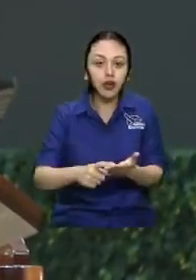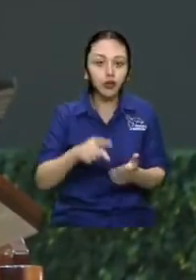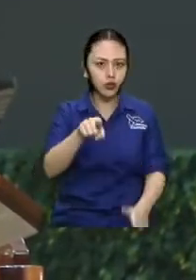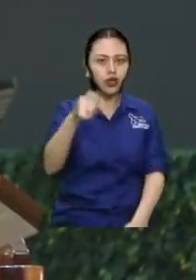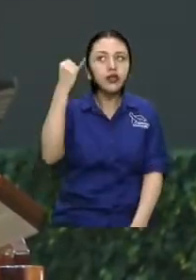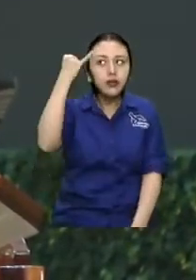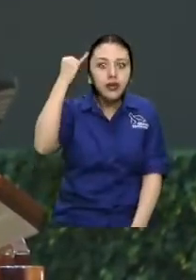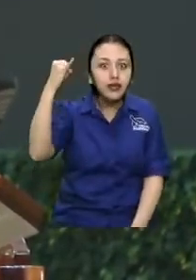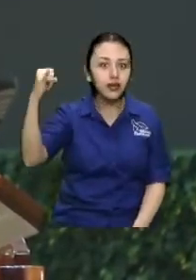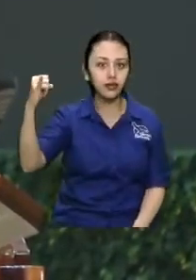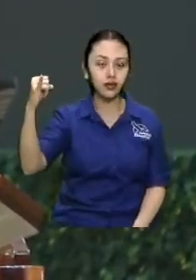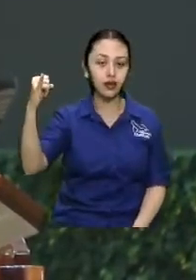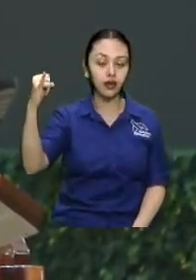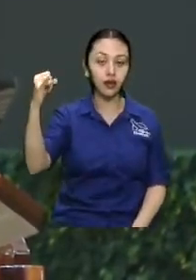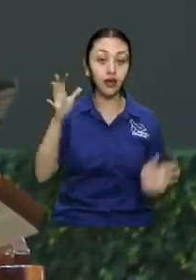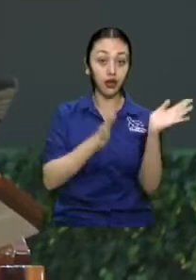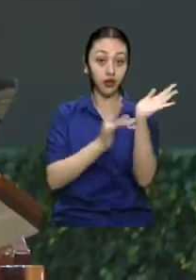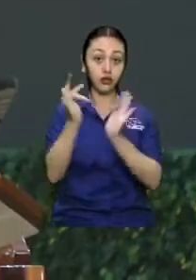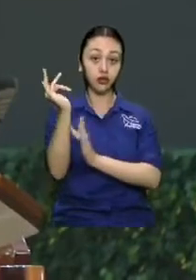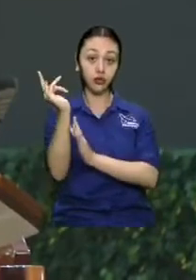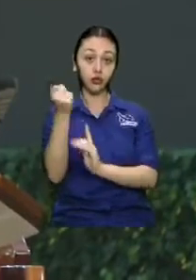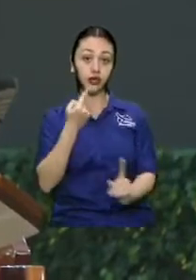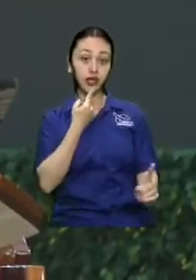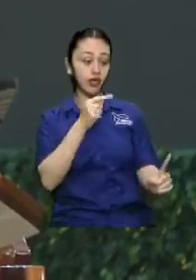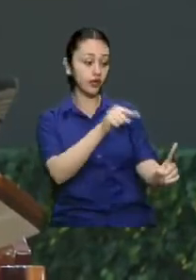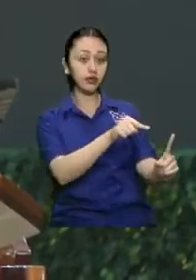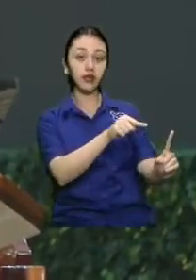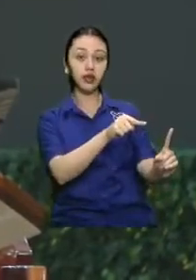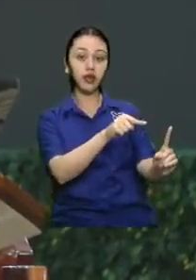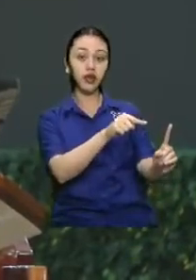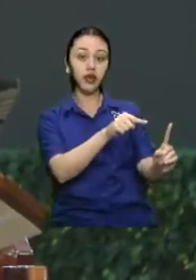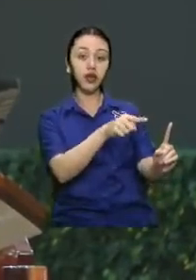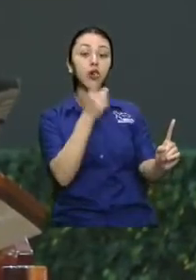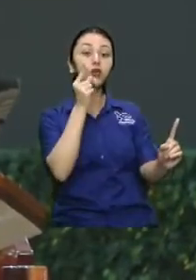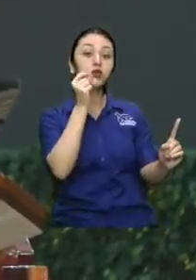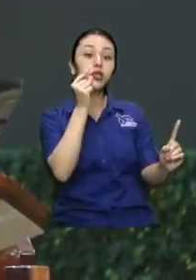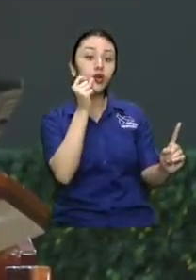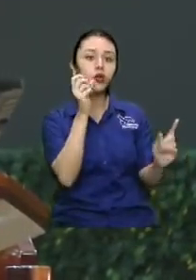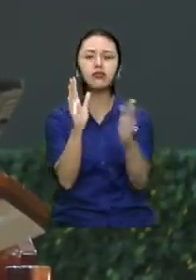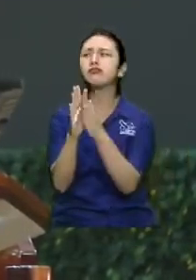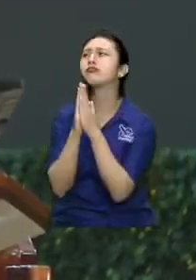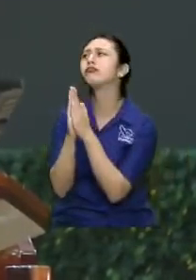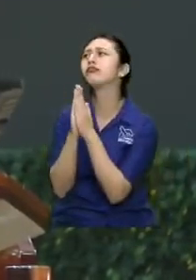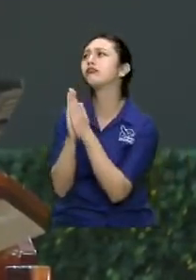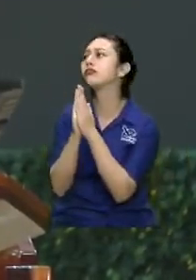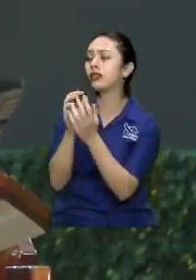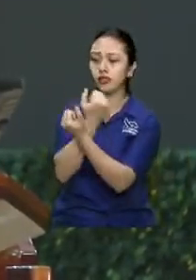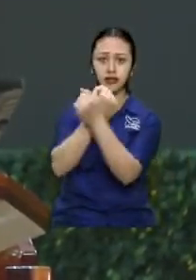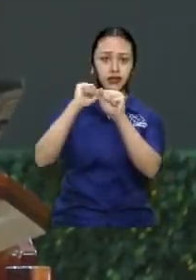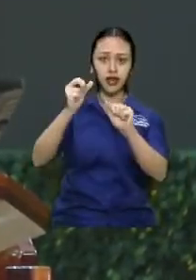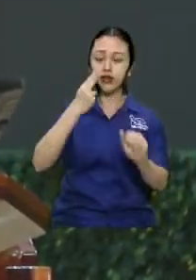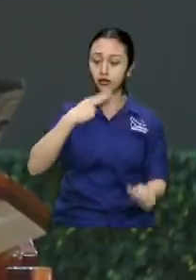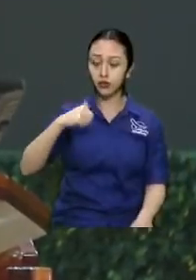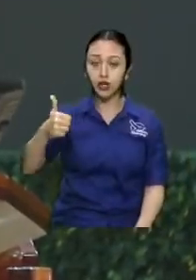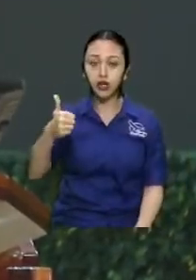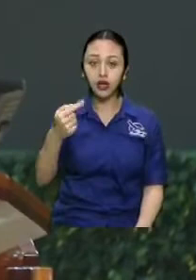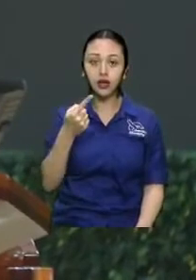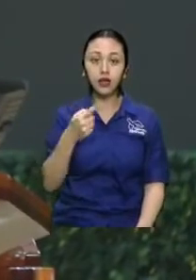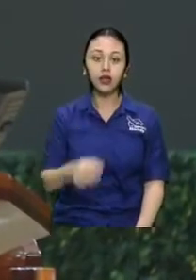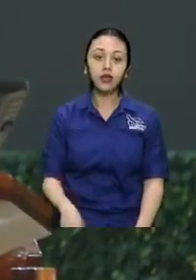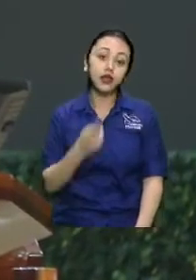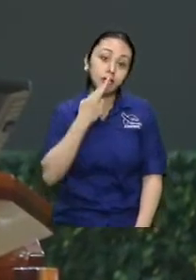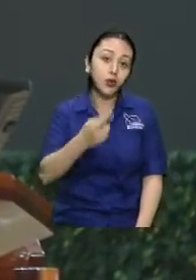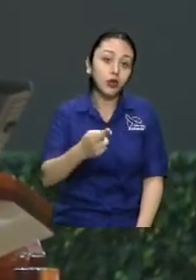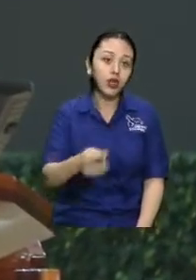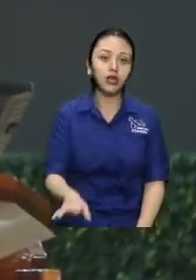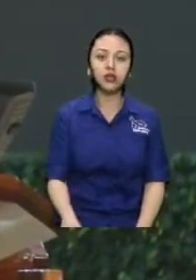dice a un señor que estaba rogando por su hija y le llegan a decir, ya no molestes al maestro, ya la niña murió. El Señor le dijo,